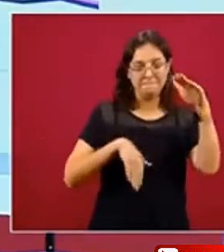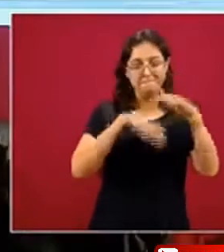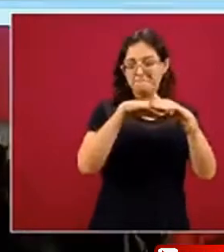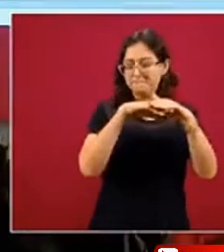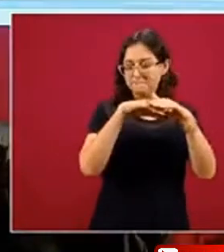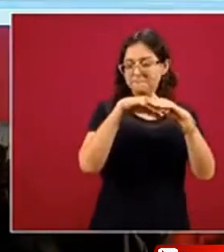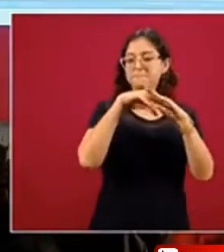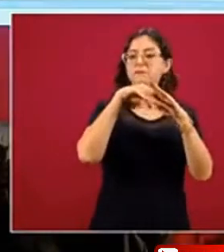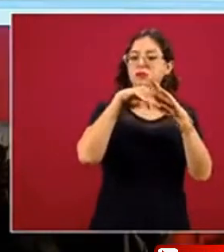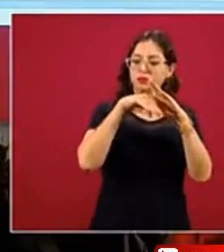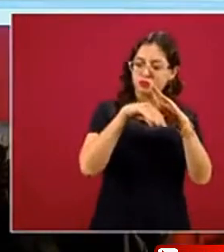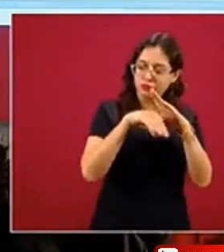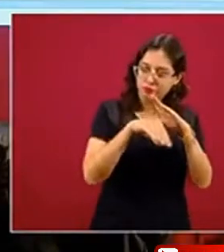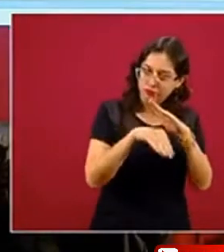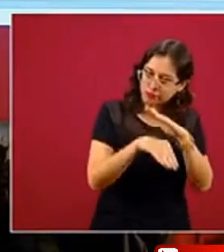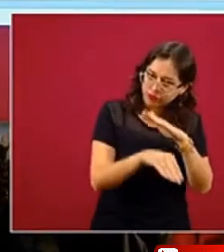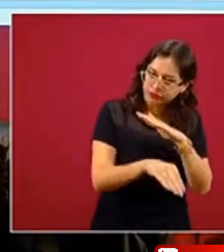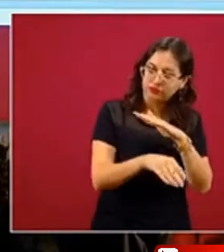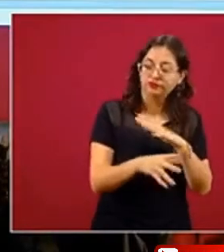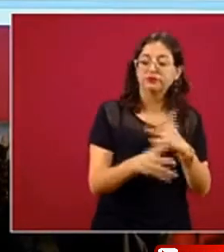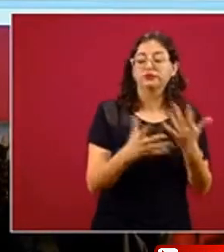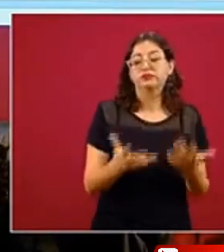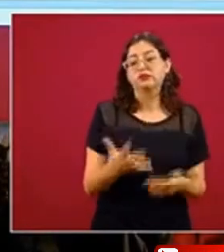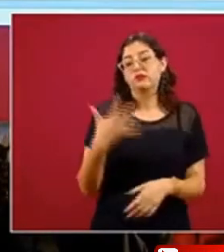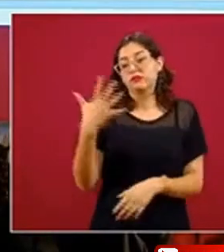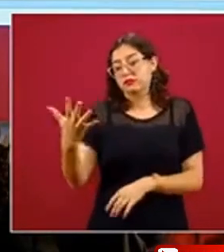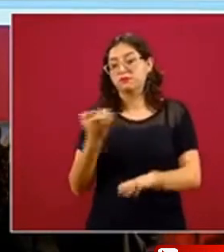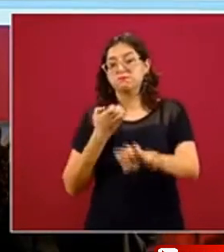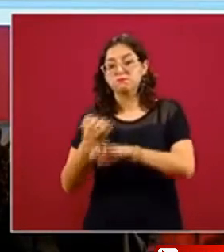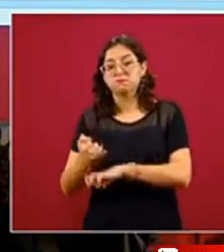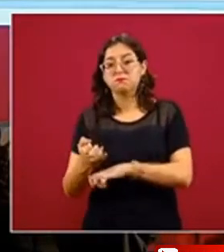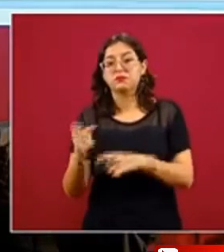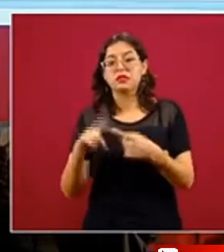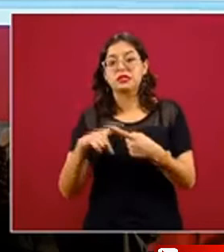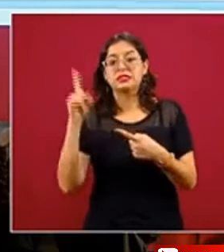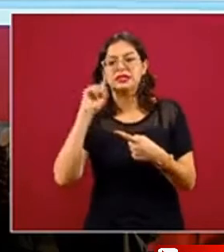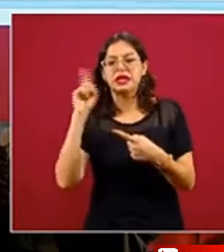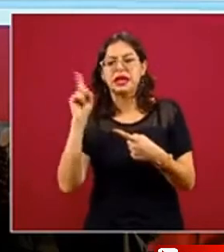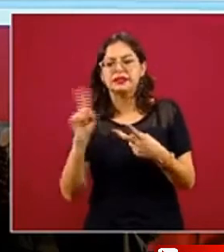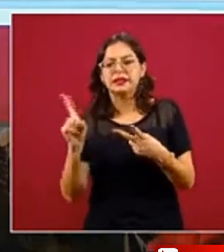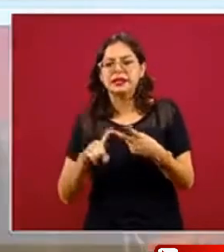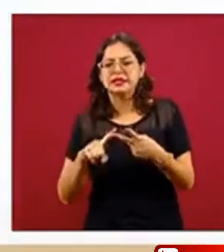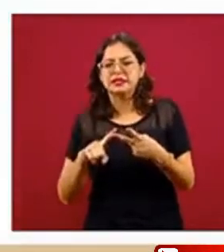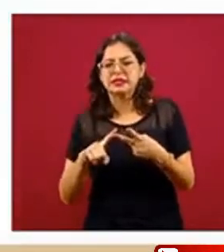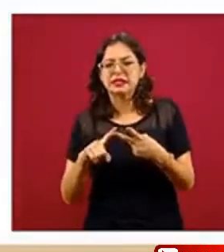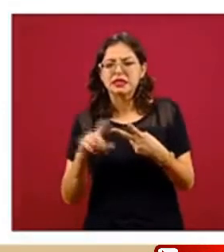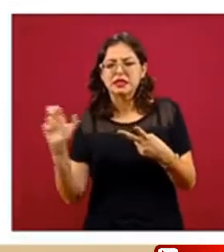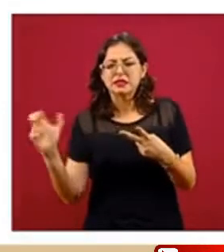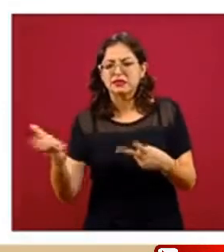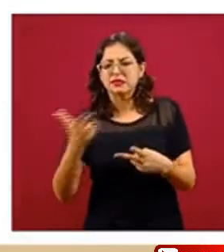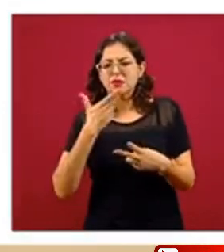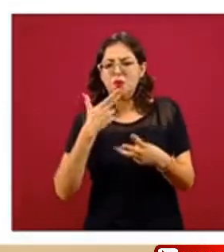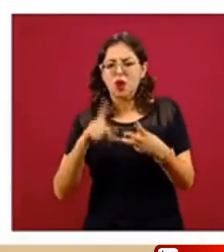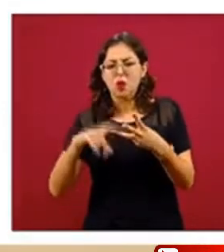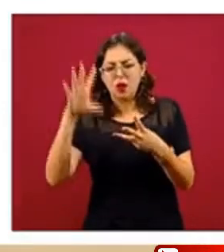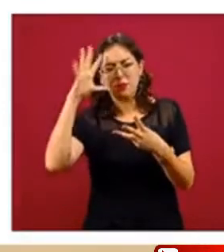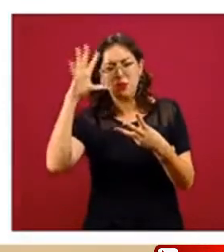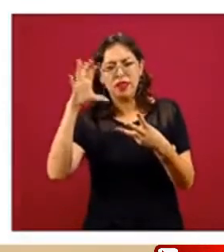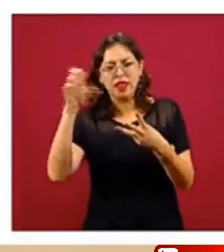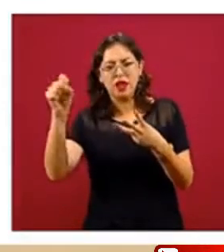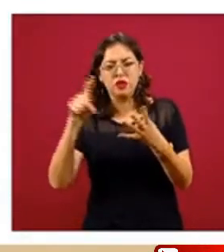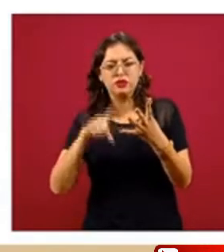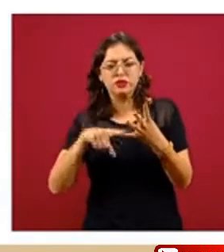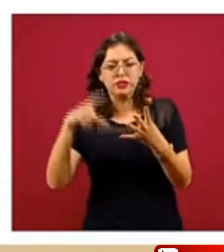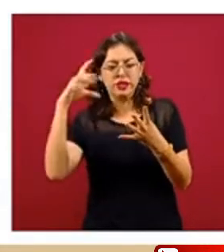descenso, y estos otros 5 estados, Zacatecas, Chihuahua, Morelos, Querétaro y Chiapas, son los que tienen en el momento